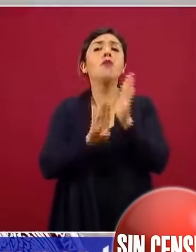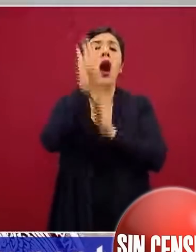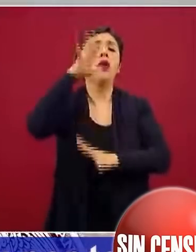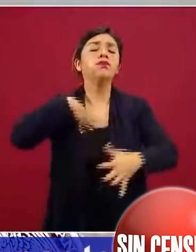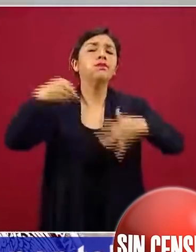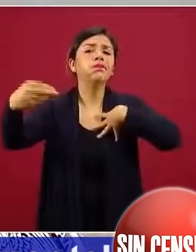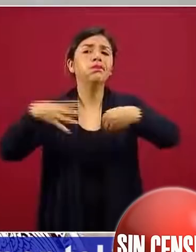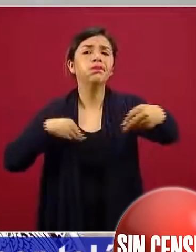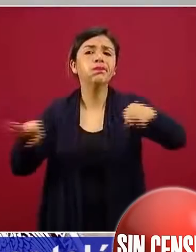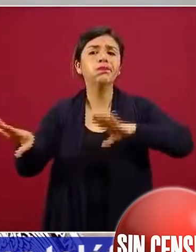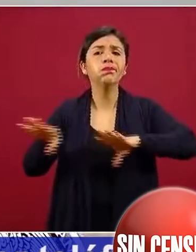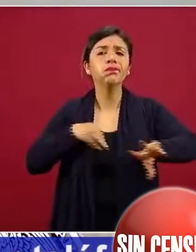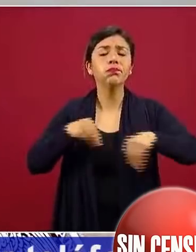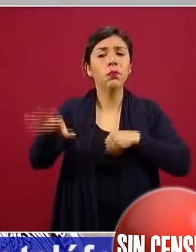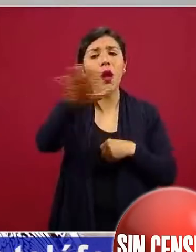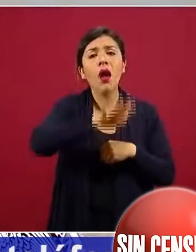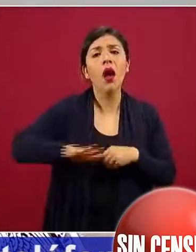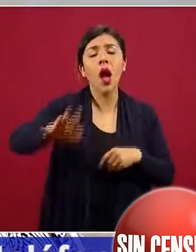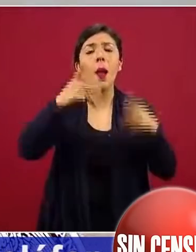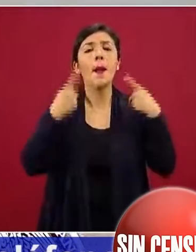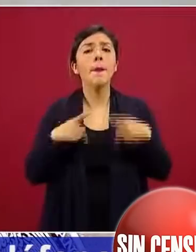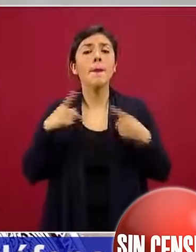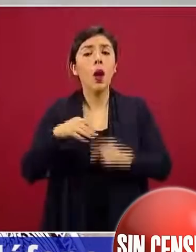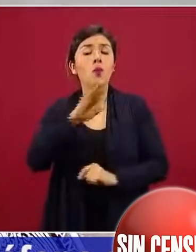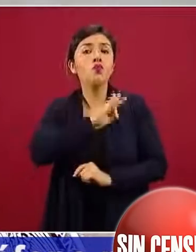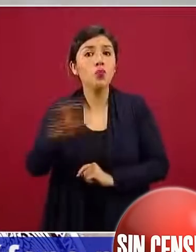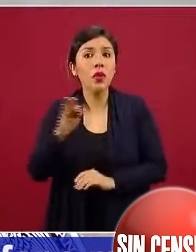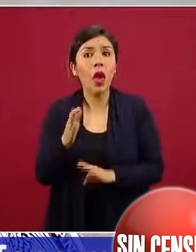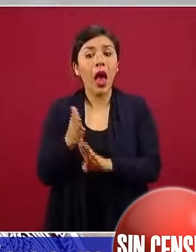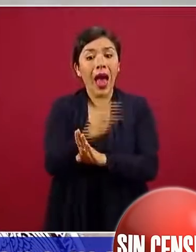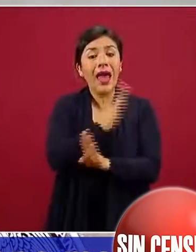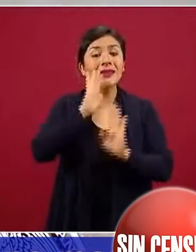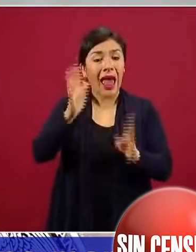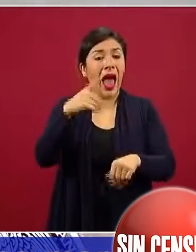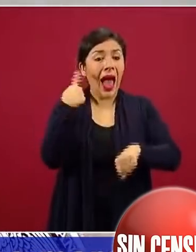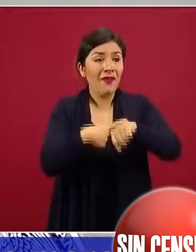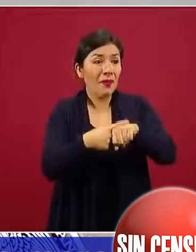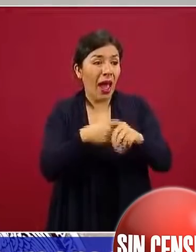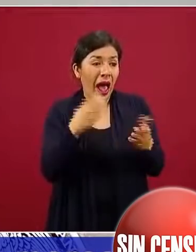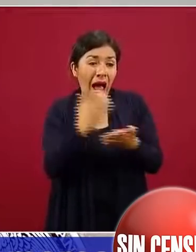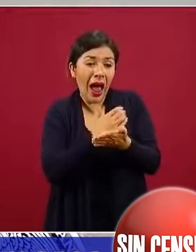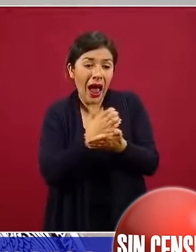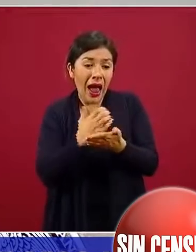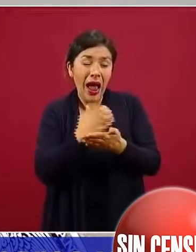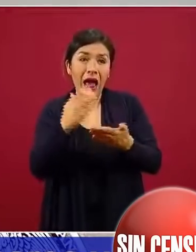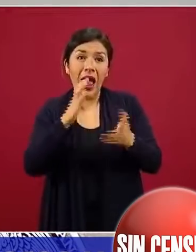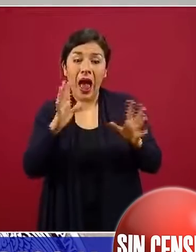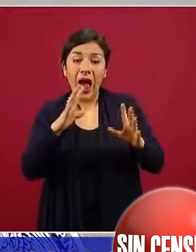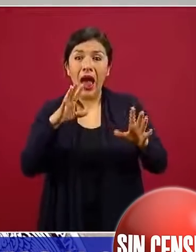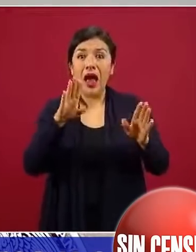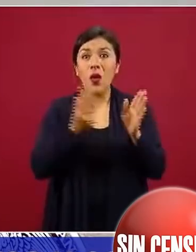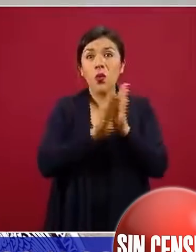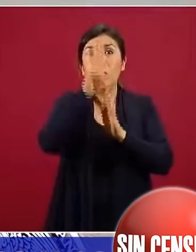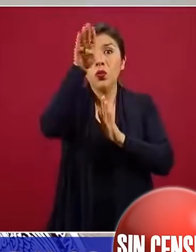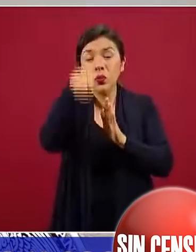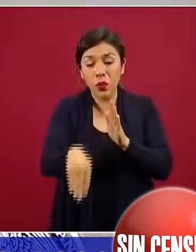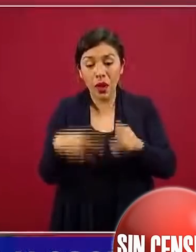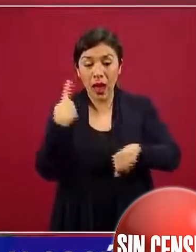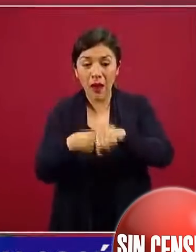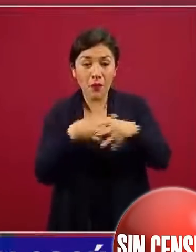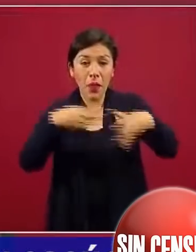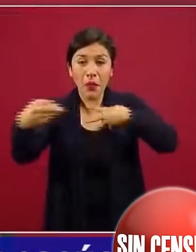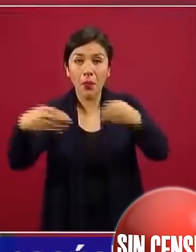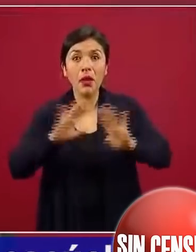virus hacia una población que posiblemente ya haya salido de la epidemia. ¿Cuánto tiempo en total va a durar todo